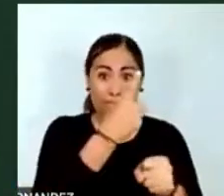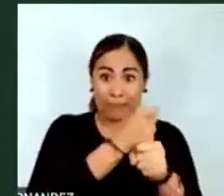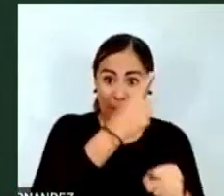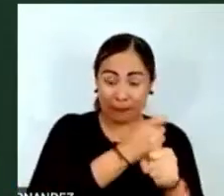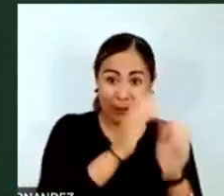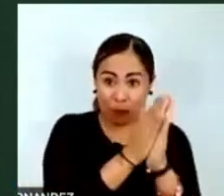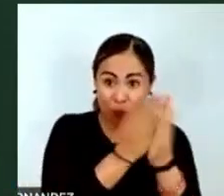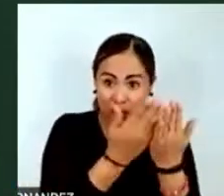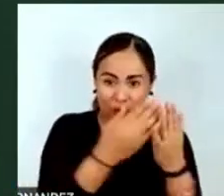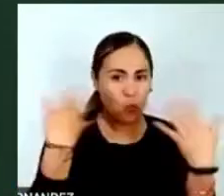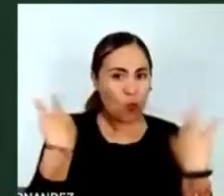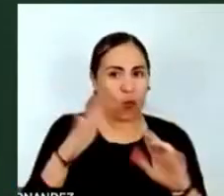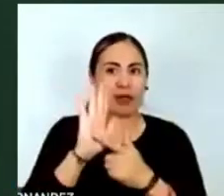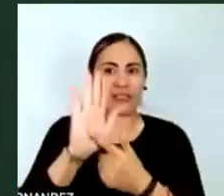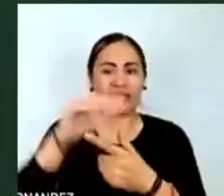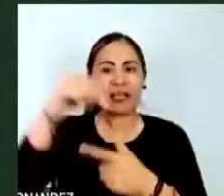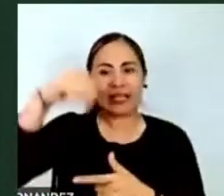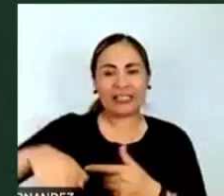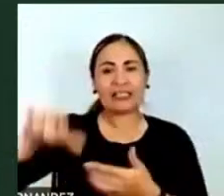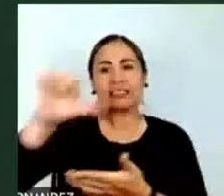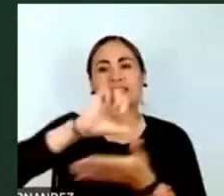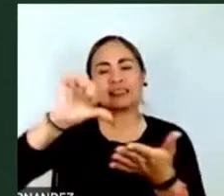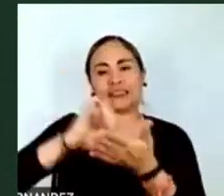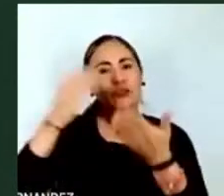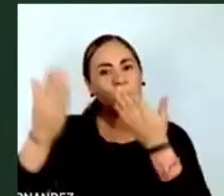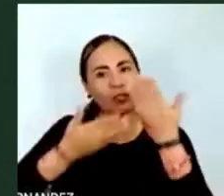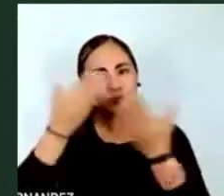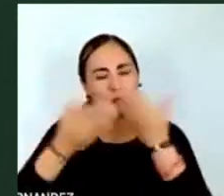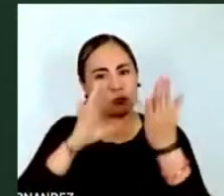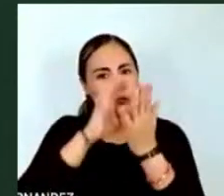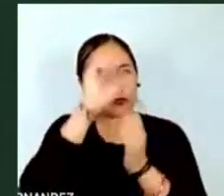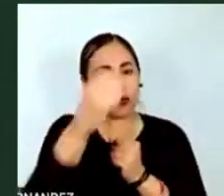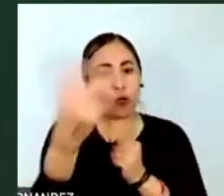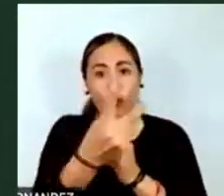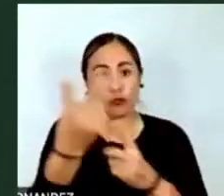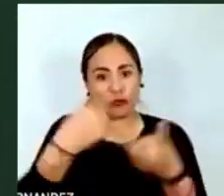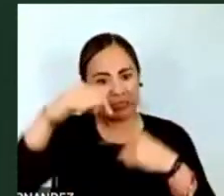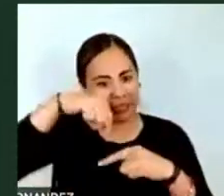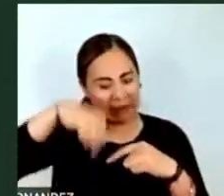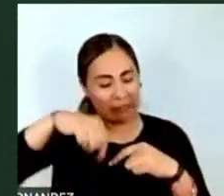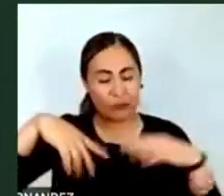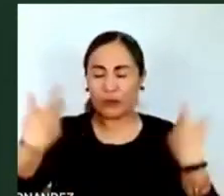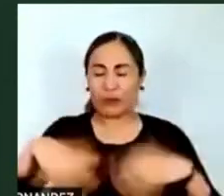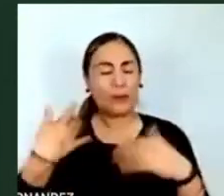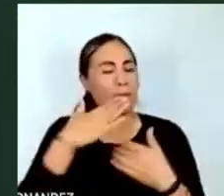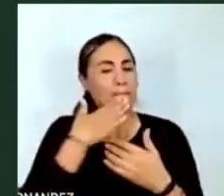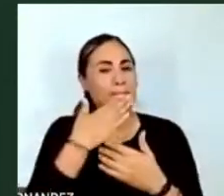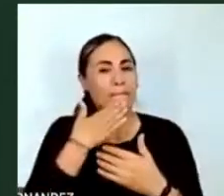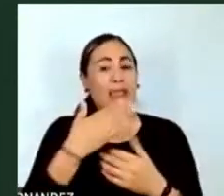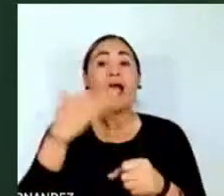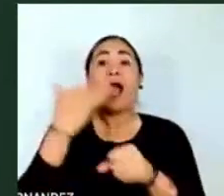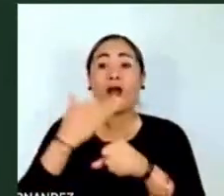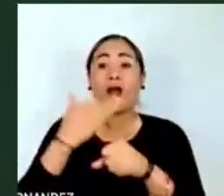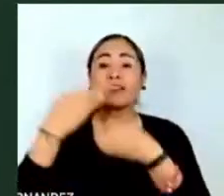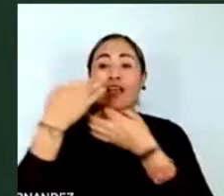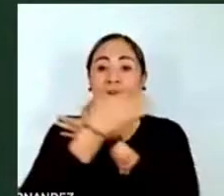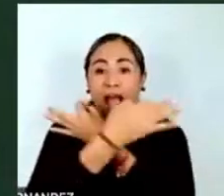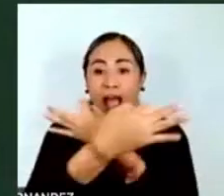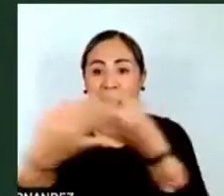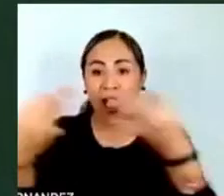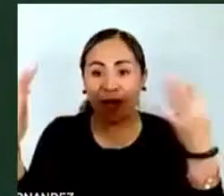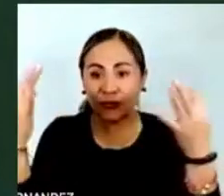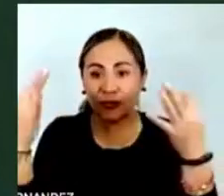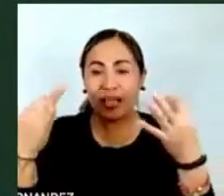para el Centro de Estudios Constitucionales contar con ustedes. Quiero anunciar, antes de finalizar este